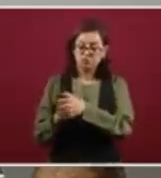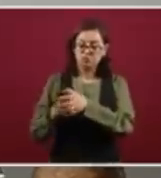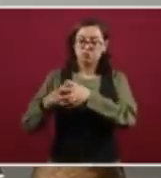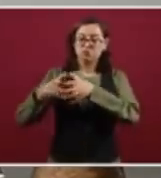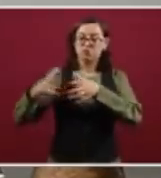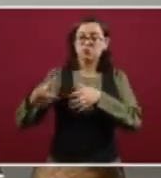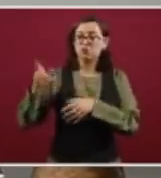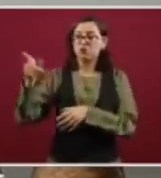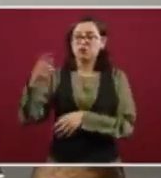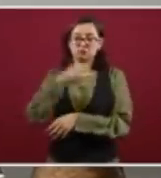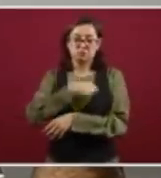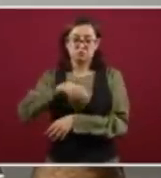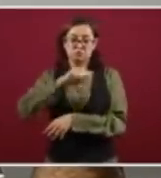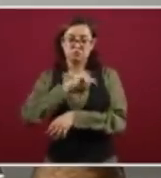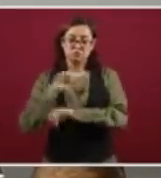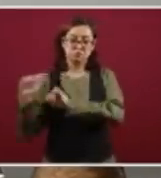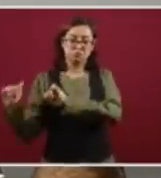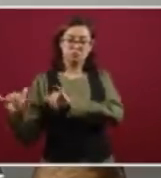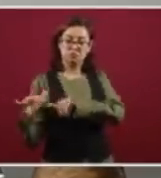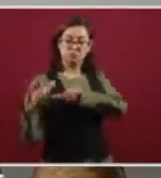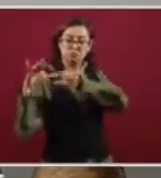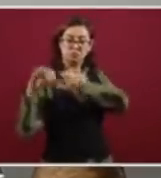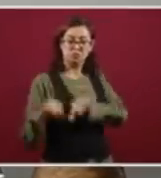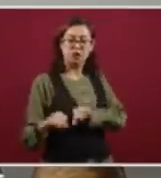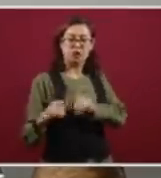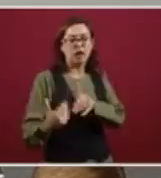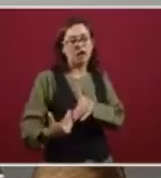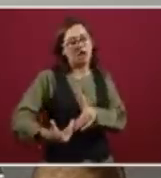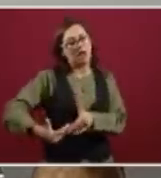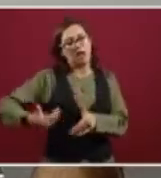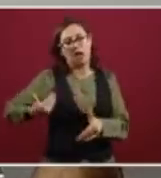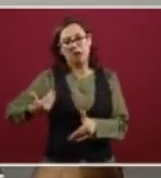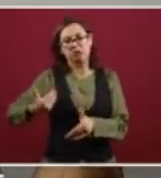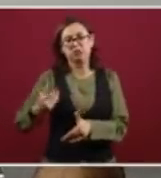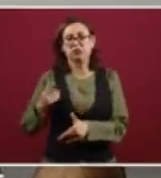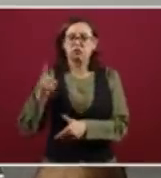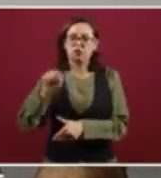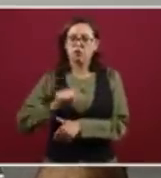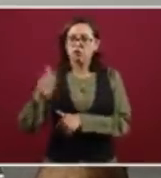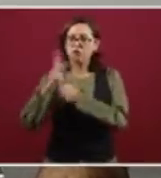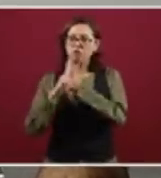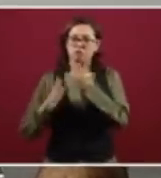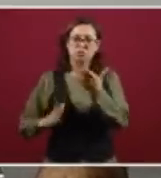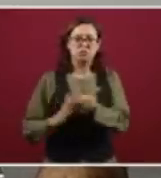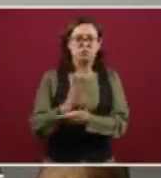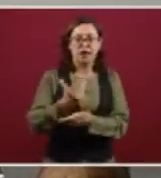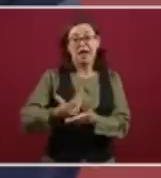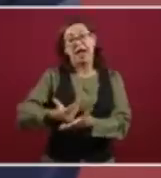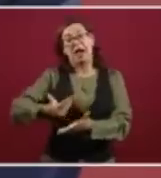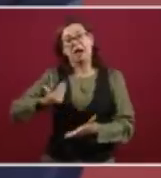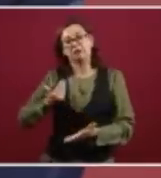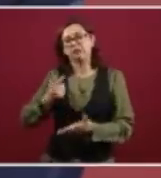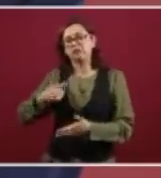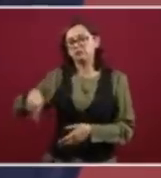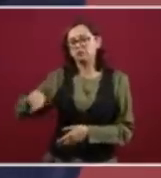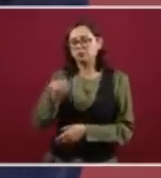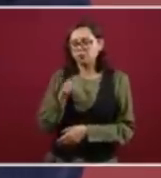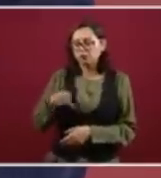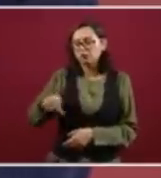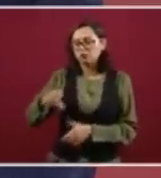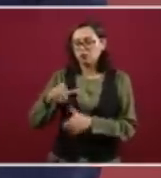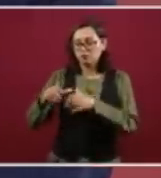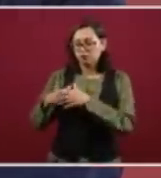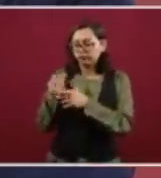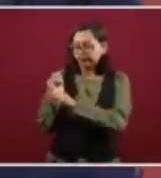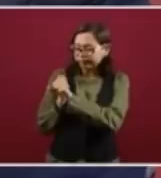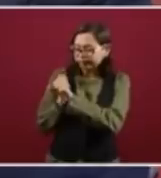la llegada de los españoles, antes de la invasión extranjera. Entonces, el maestro Miguel León Portilla,